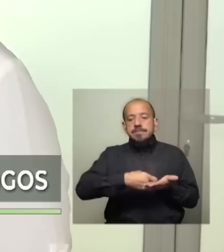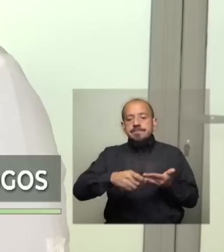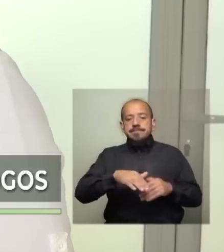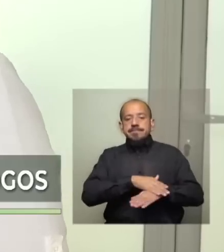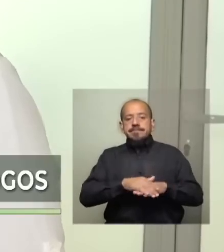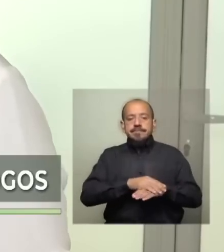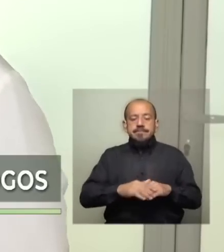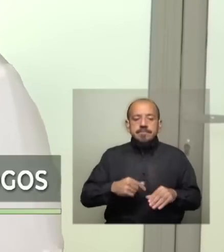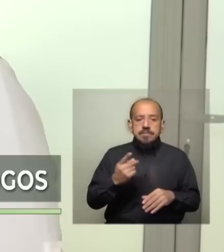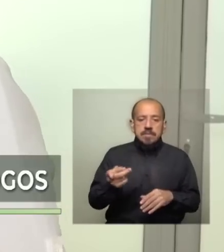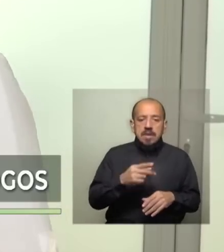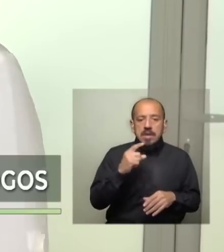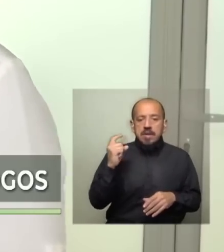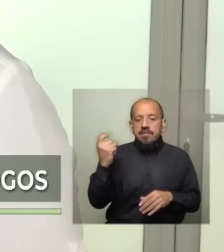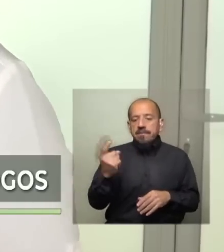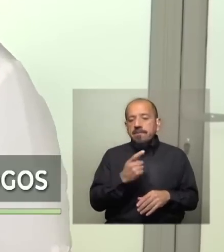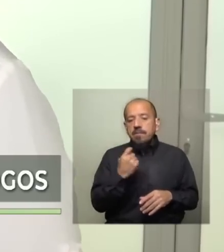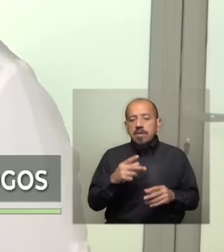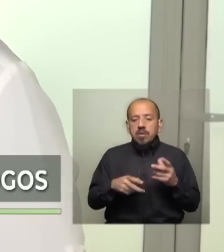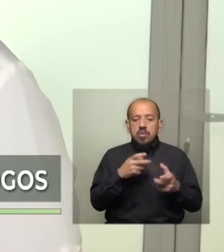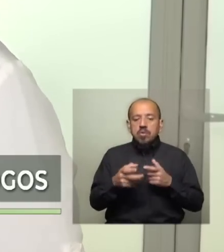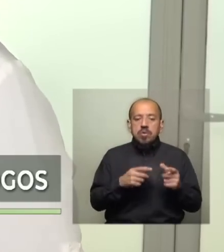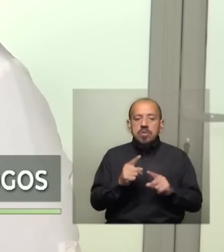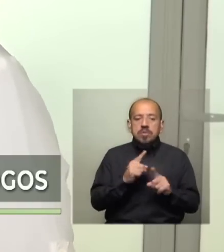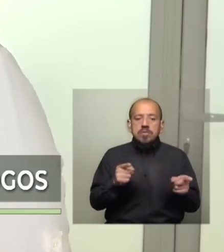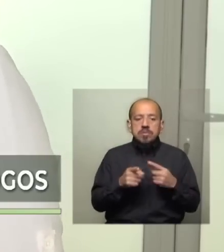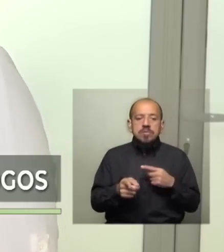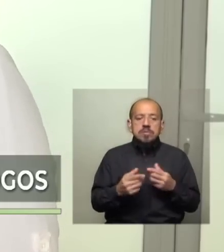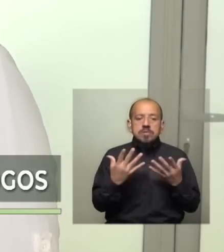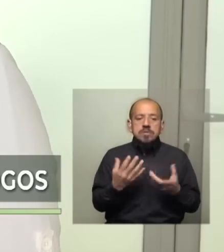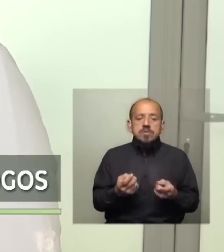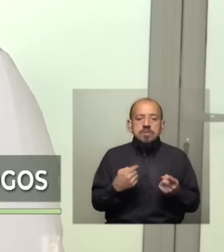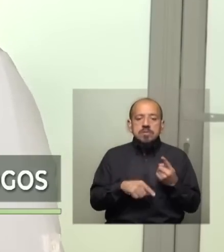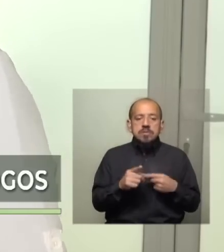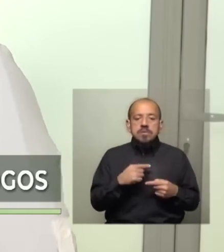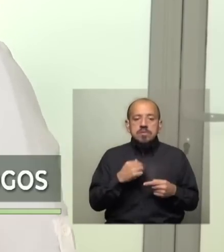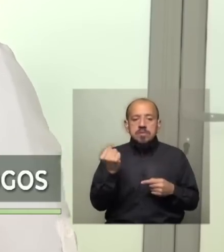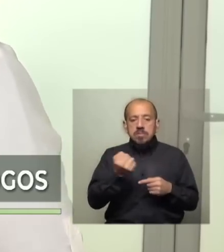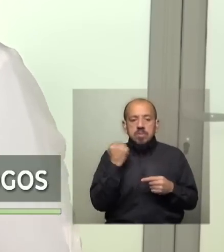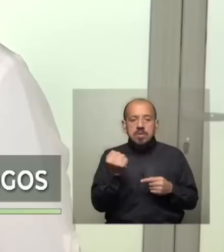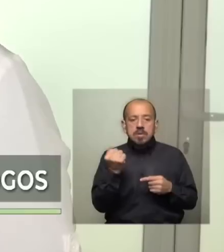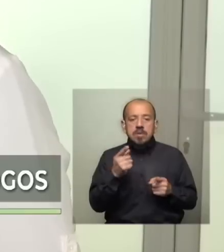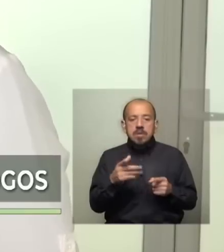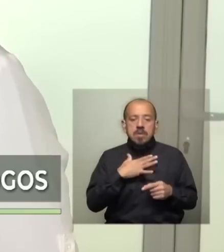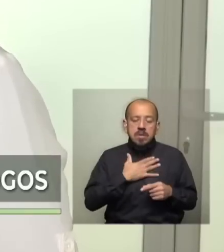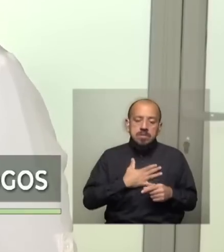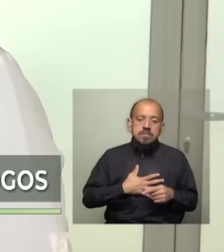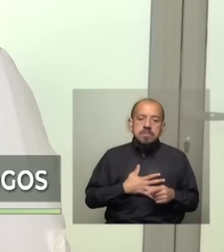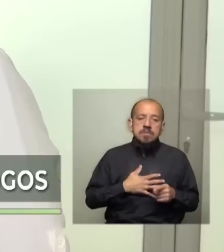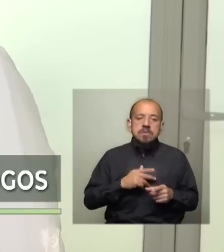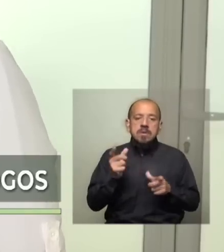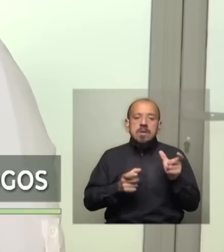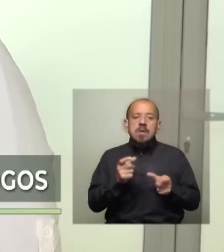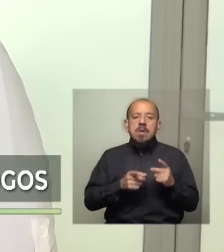perfume que no tengan color y bueno y repetirlo durante el día si la piel está seca pero lo que nos importa es tranquilizar un poco a la población